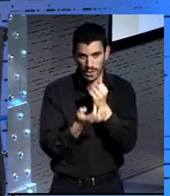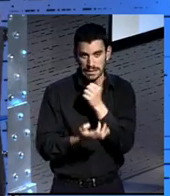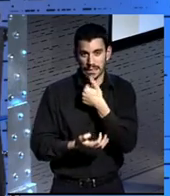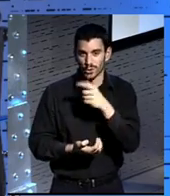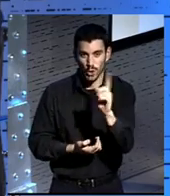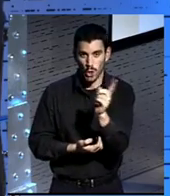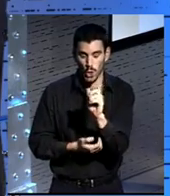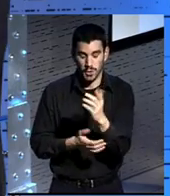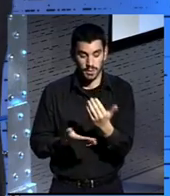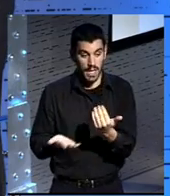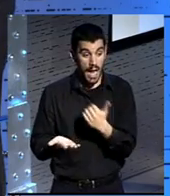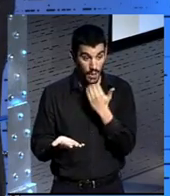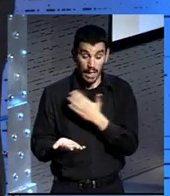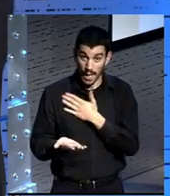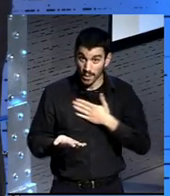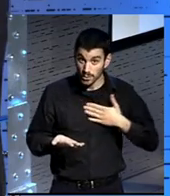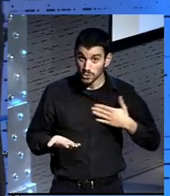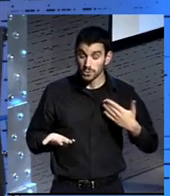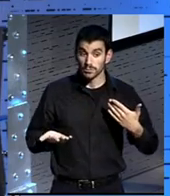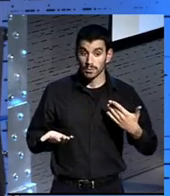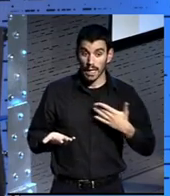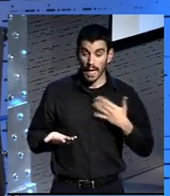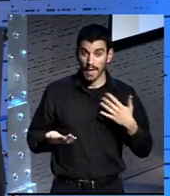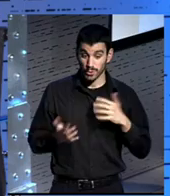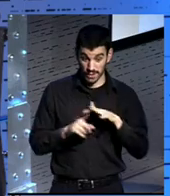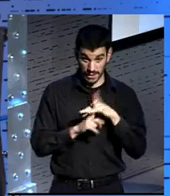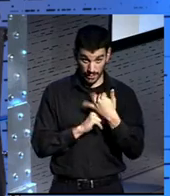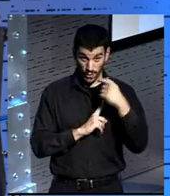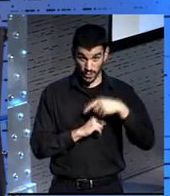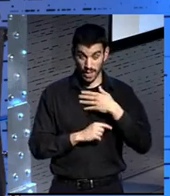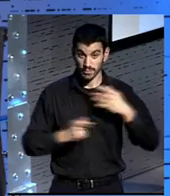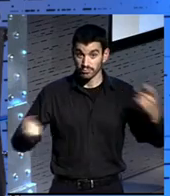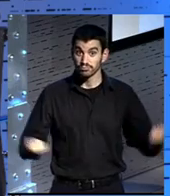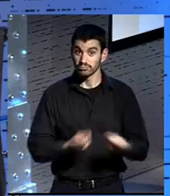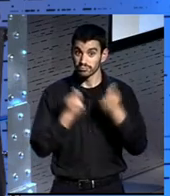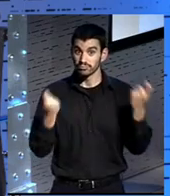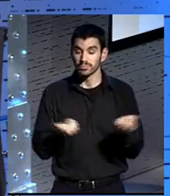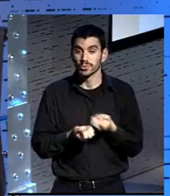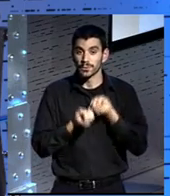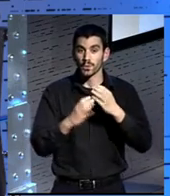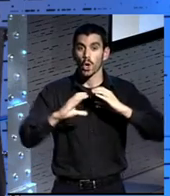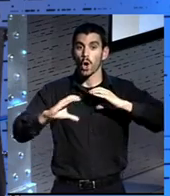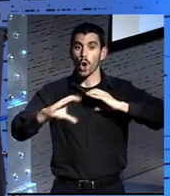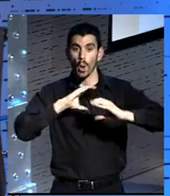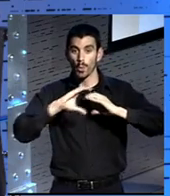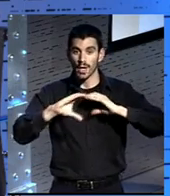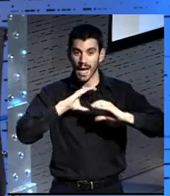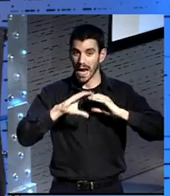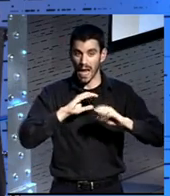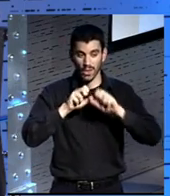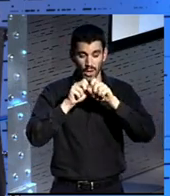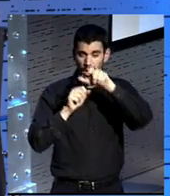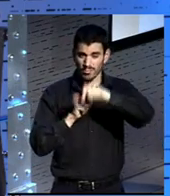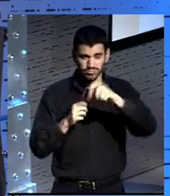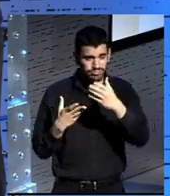porque de hecho estamos intentando transportar una realidad como es la comunicación masiva a